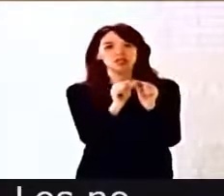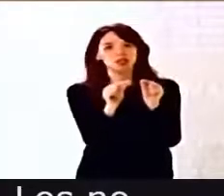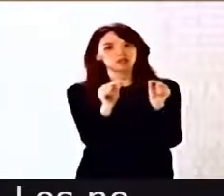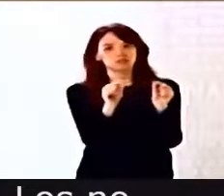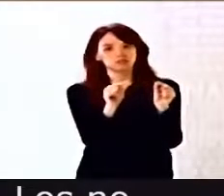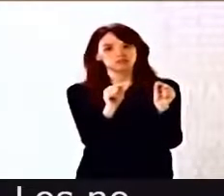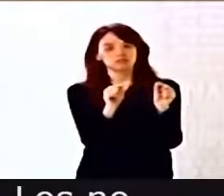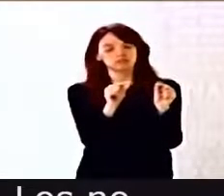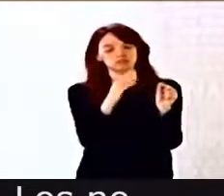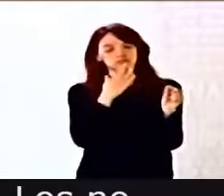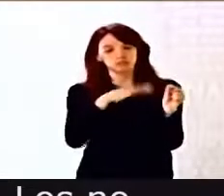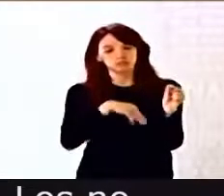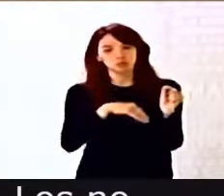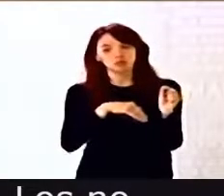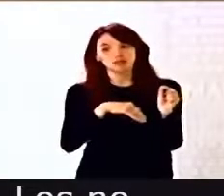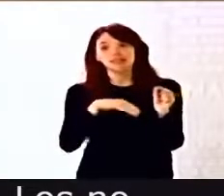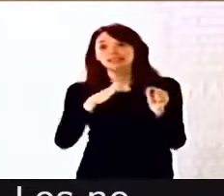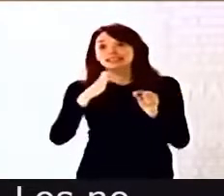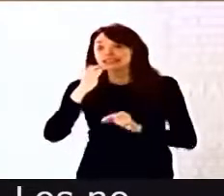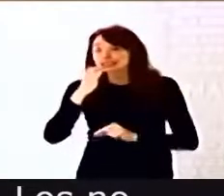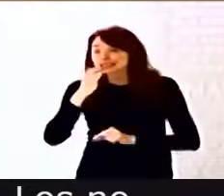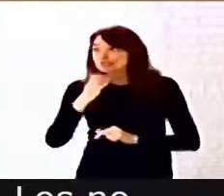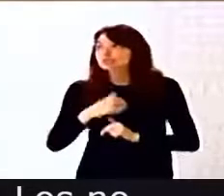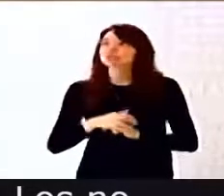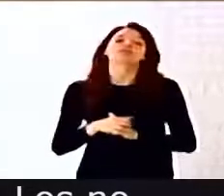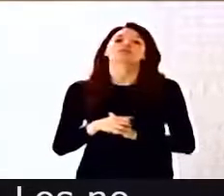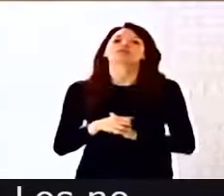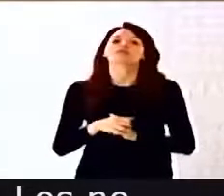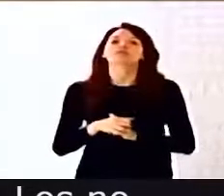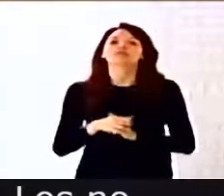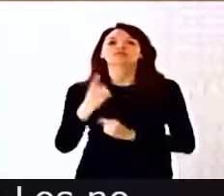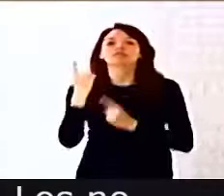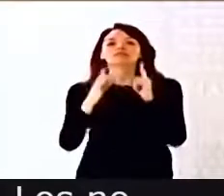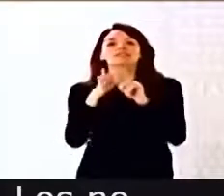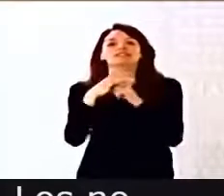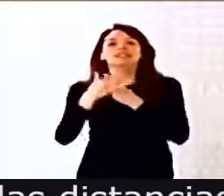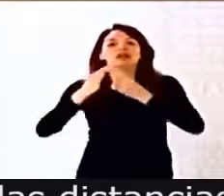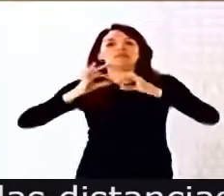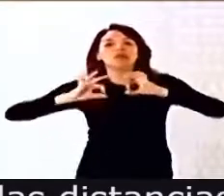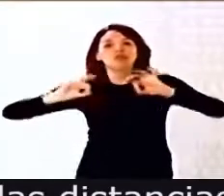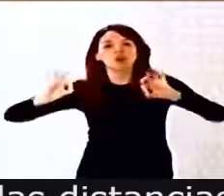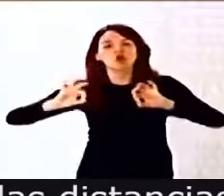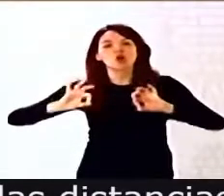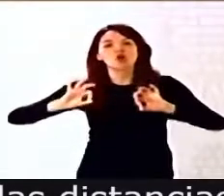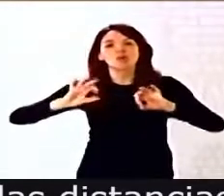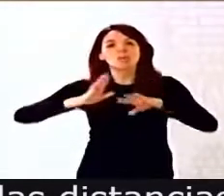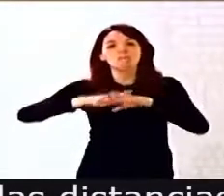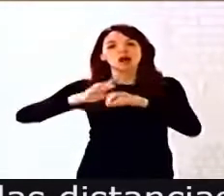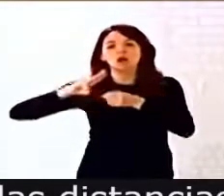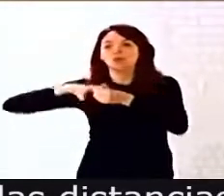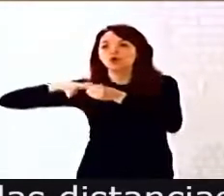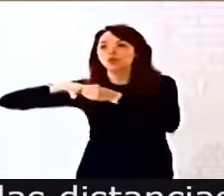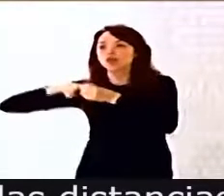oportunas. Y entre las causas de excepción para viajar a otras provincias,